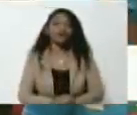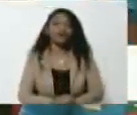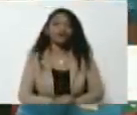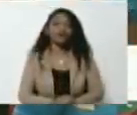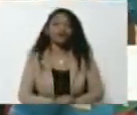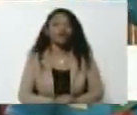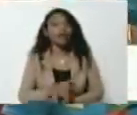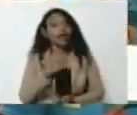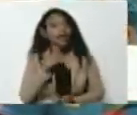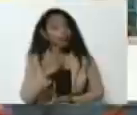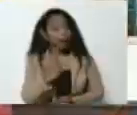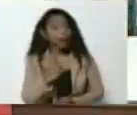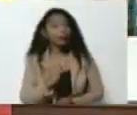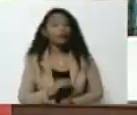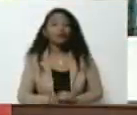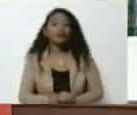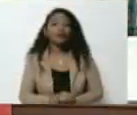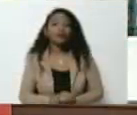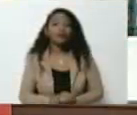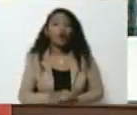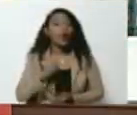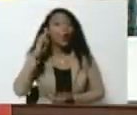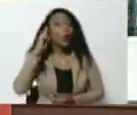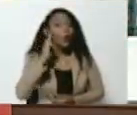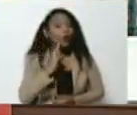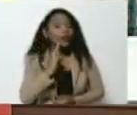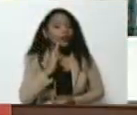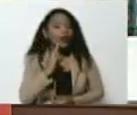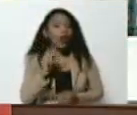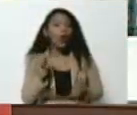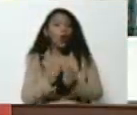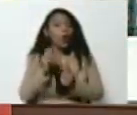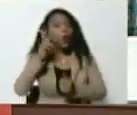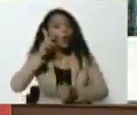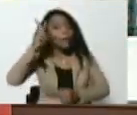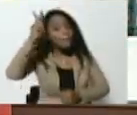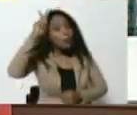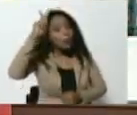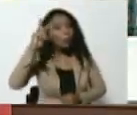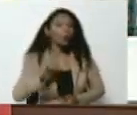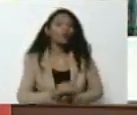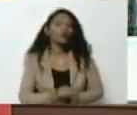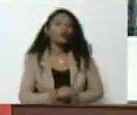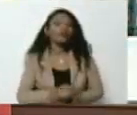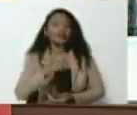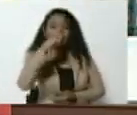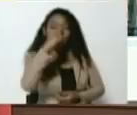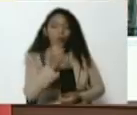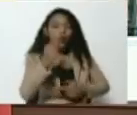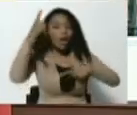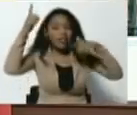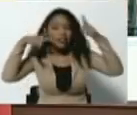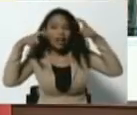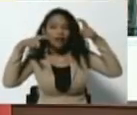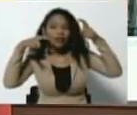Y digamos, con Bolívar, con Guaycaipuro, con Zamora y con